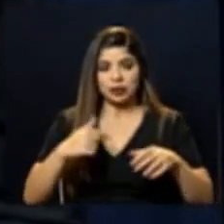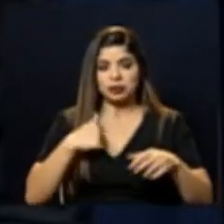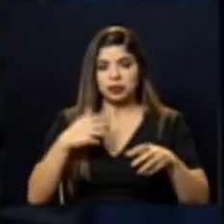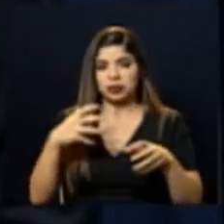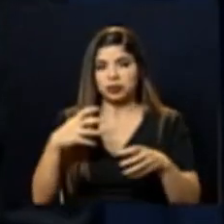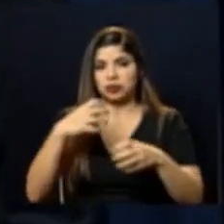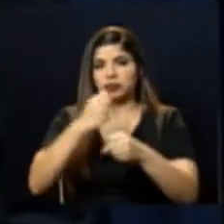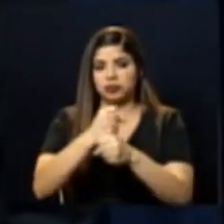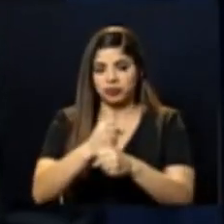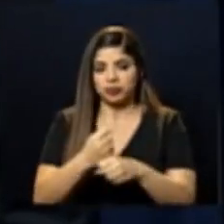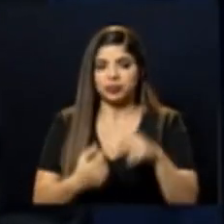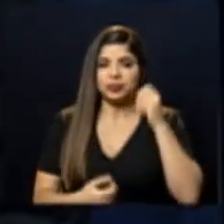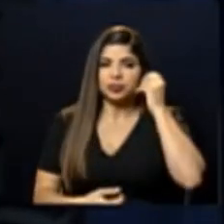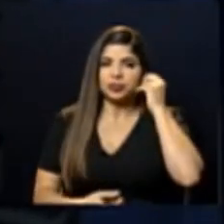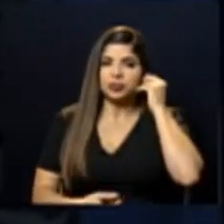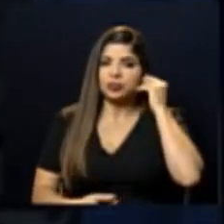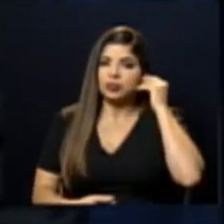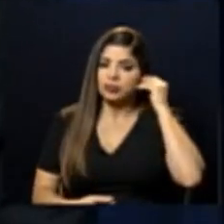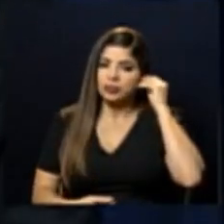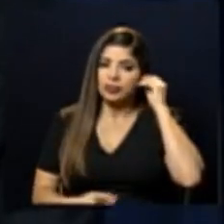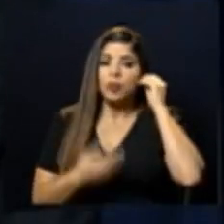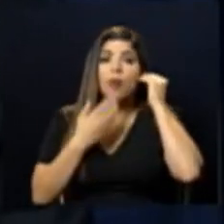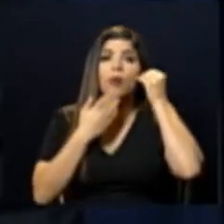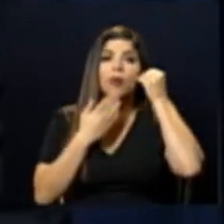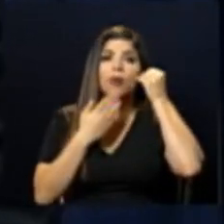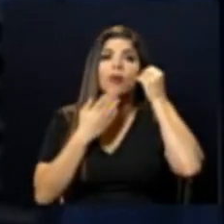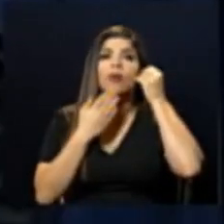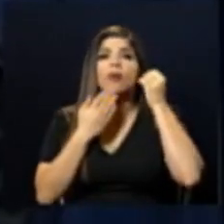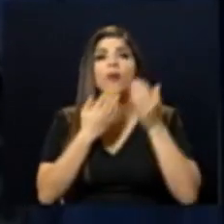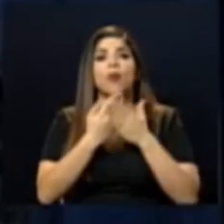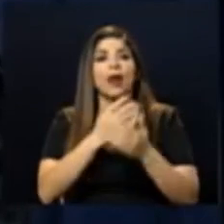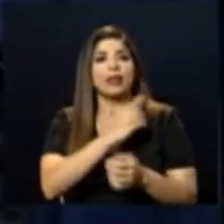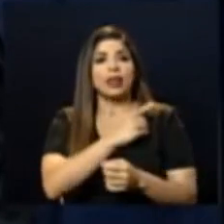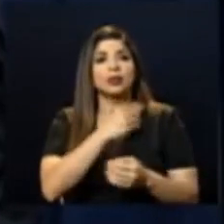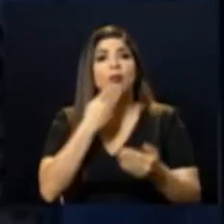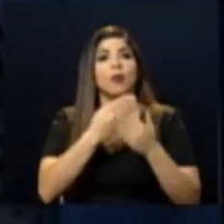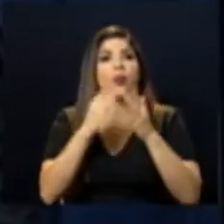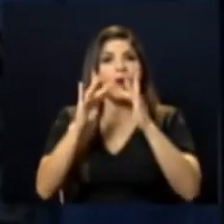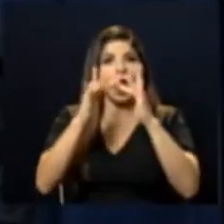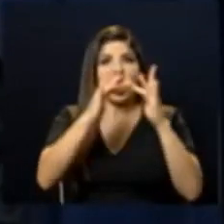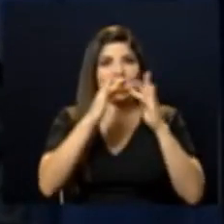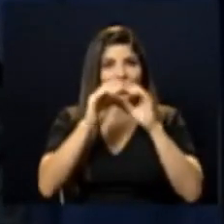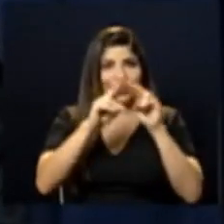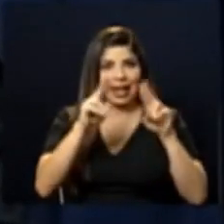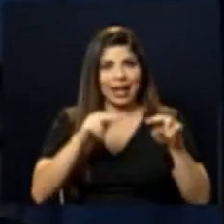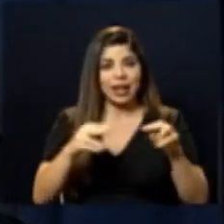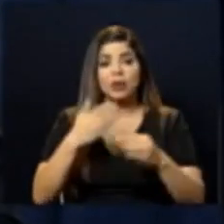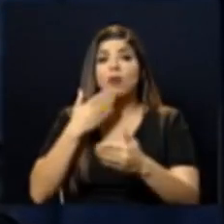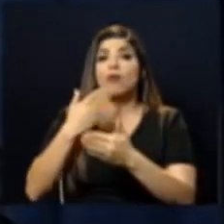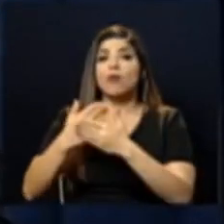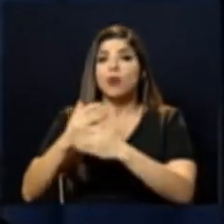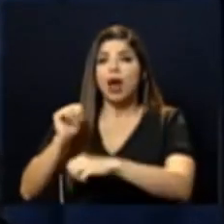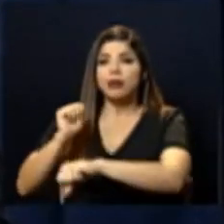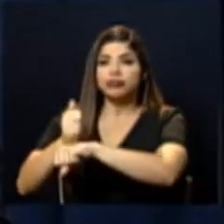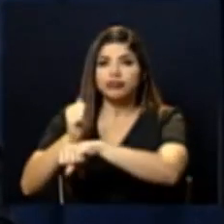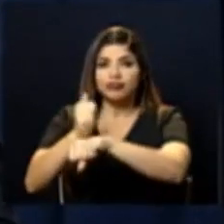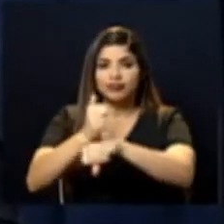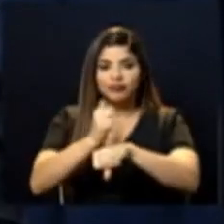sintetizo en buena dirección, buena conexión y buena